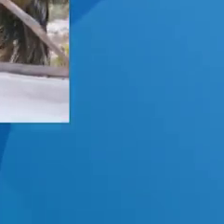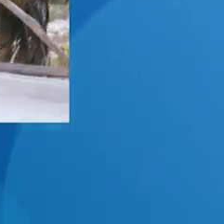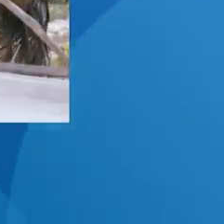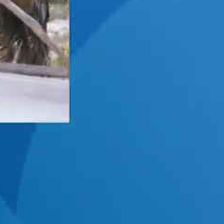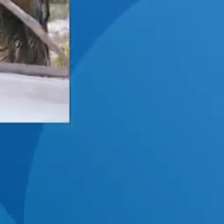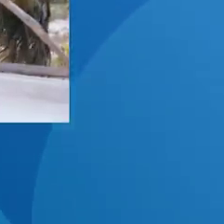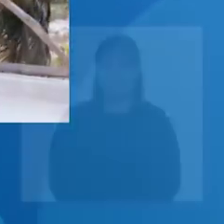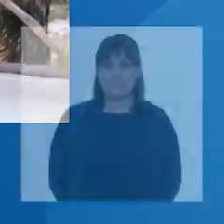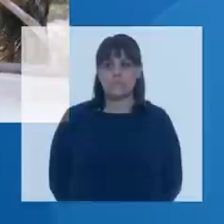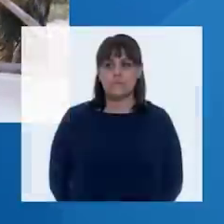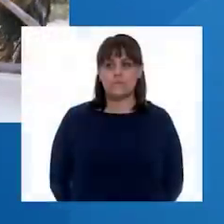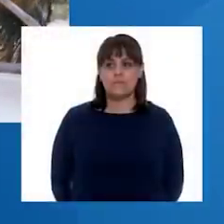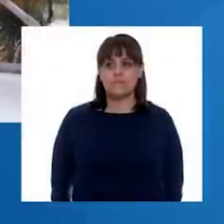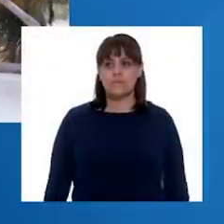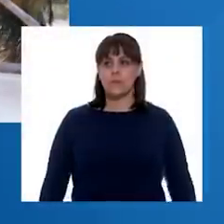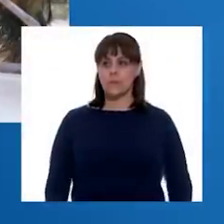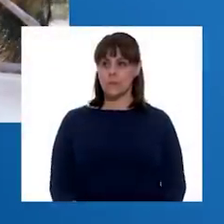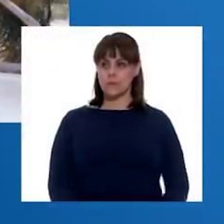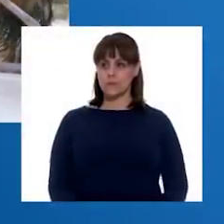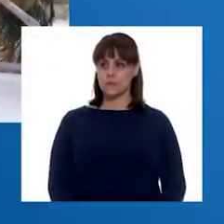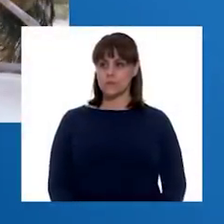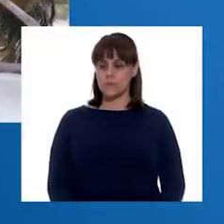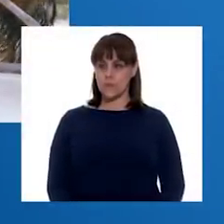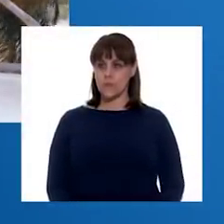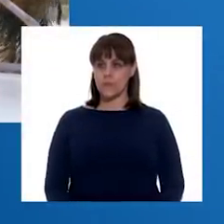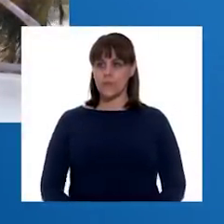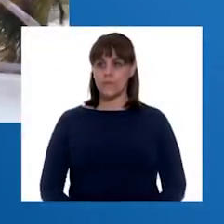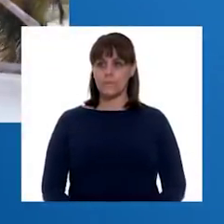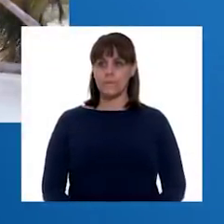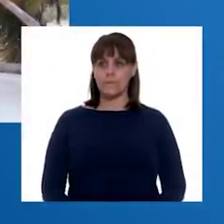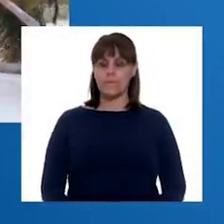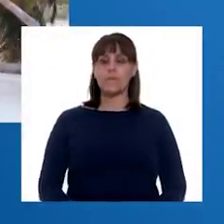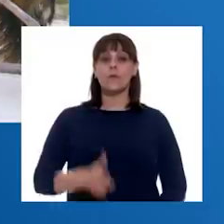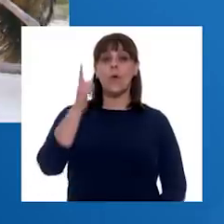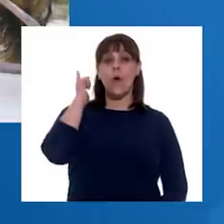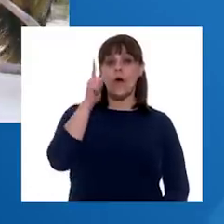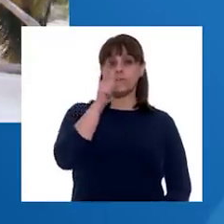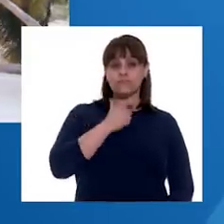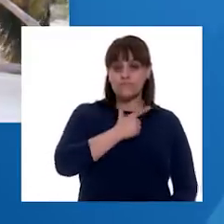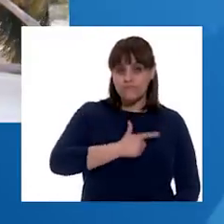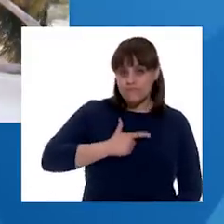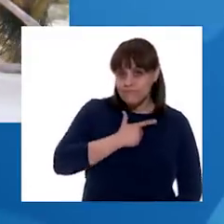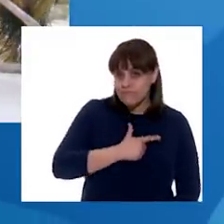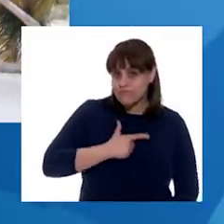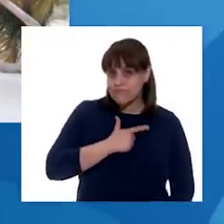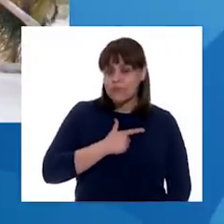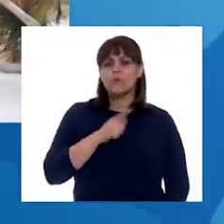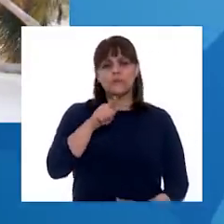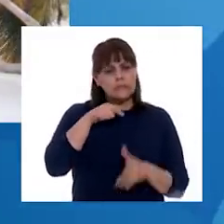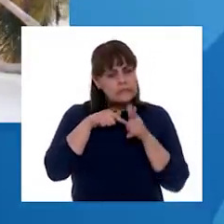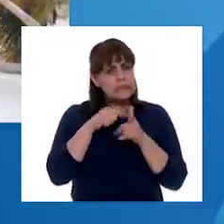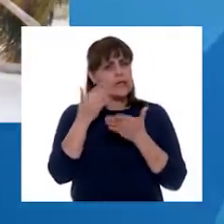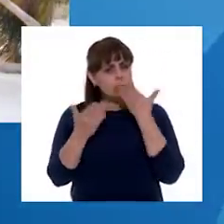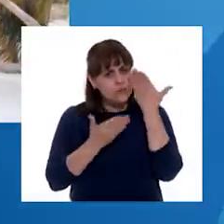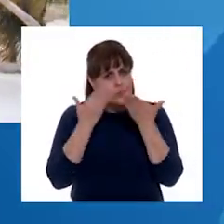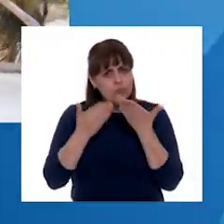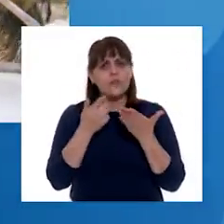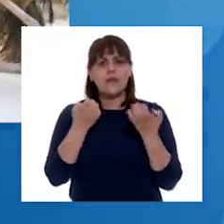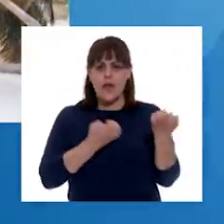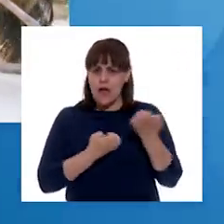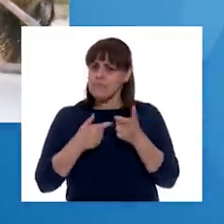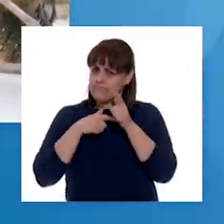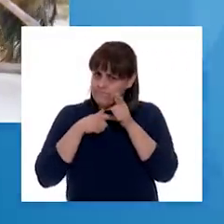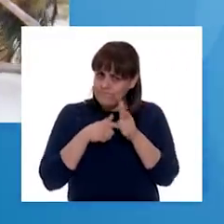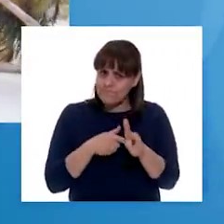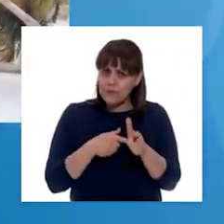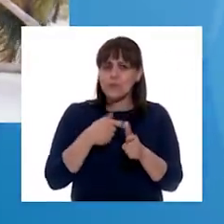Y con eso terminamos el día de hoy. Espero les haya gustado. Sigan estudiando y haciendo ejercicio. Se